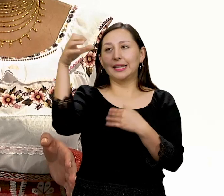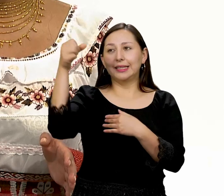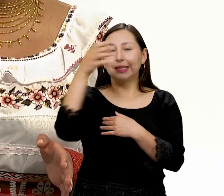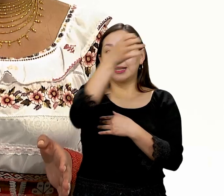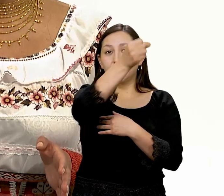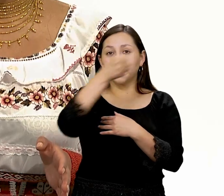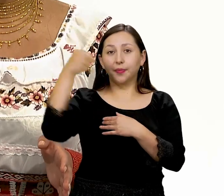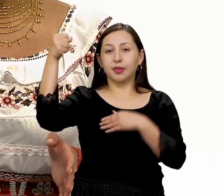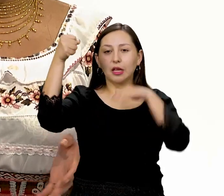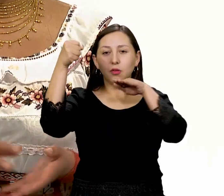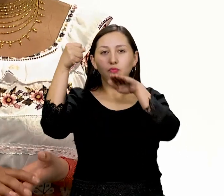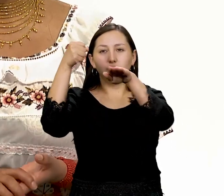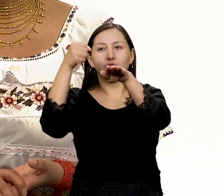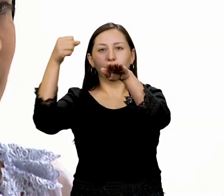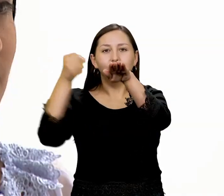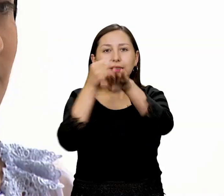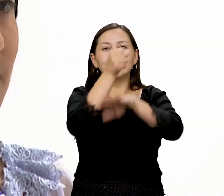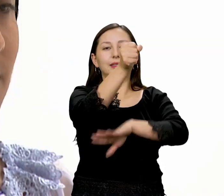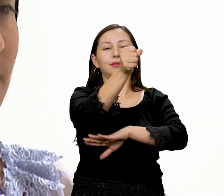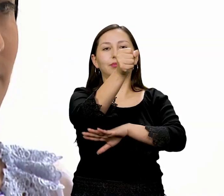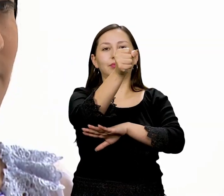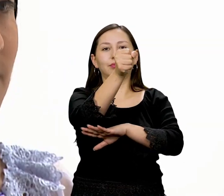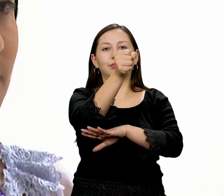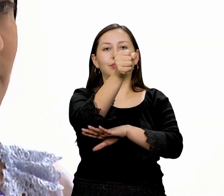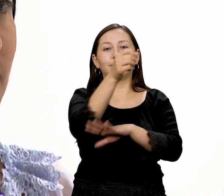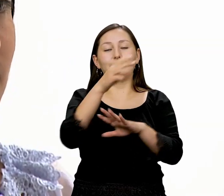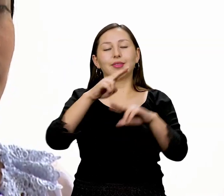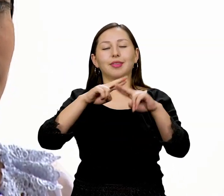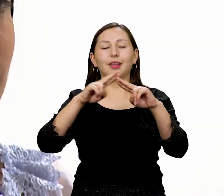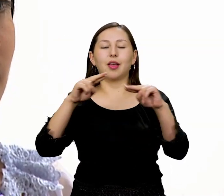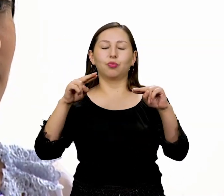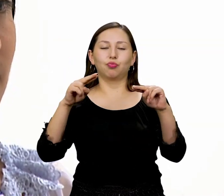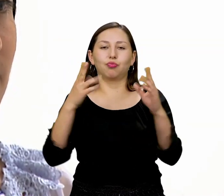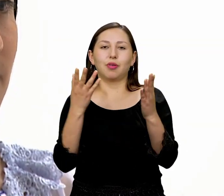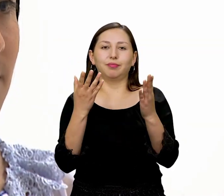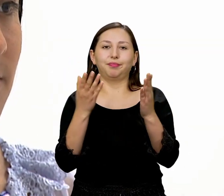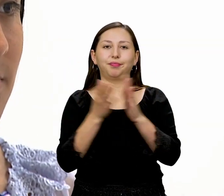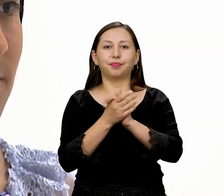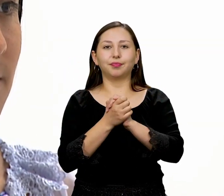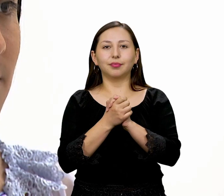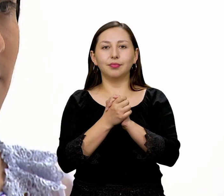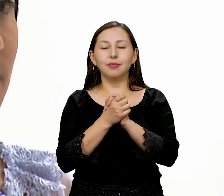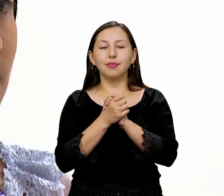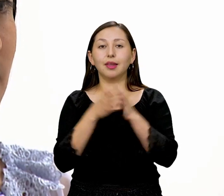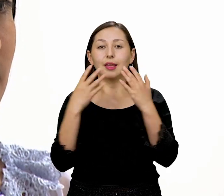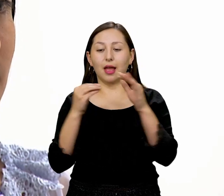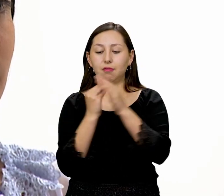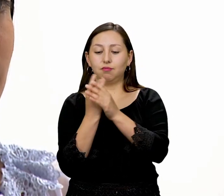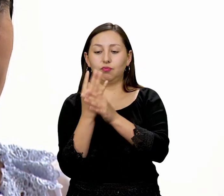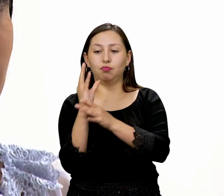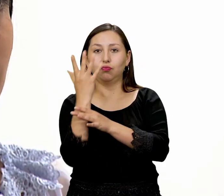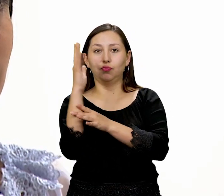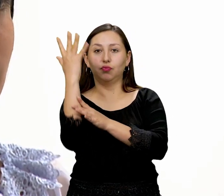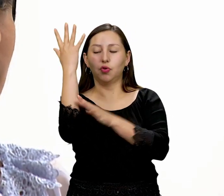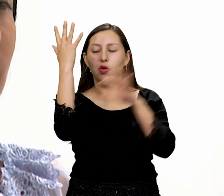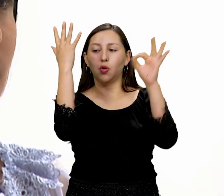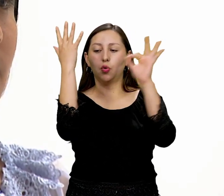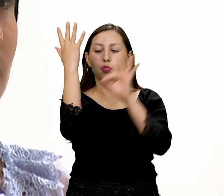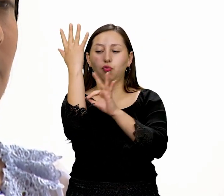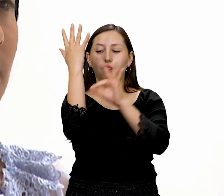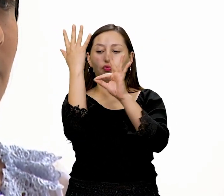en un congelador a la hormona. Pero una vez que esta hormona tiene contacto con la planta,